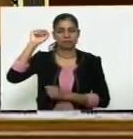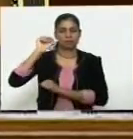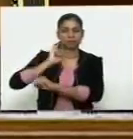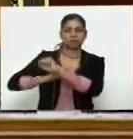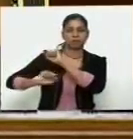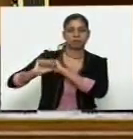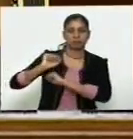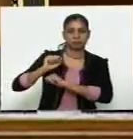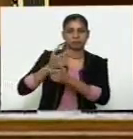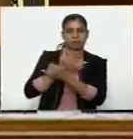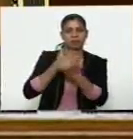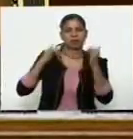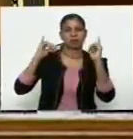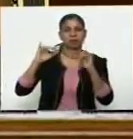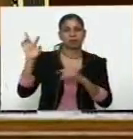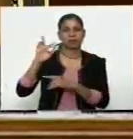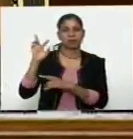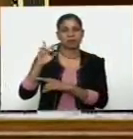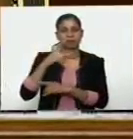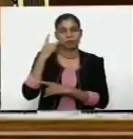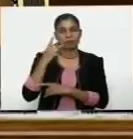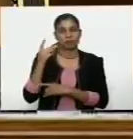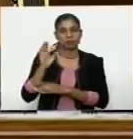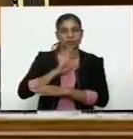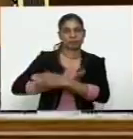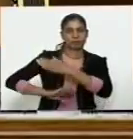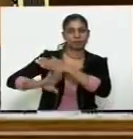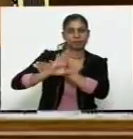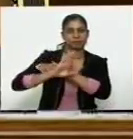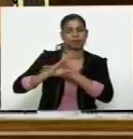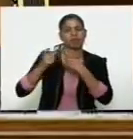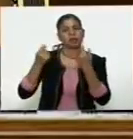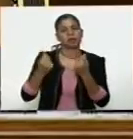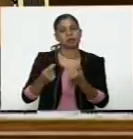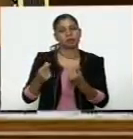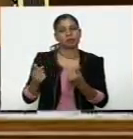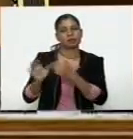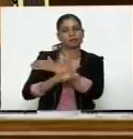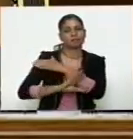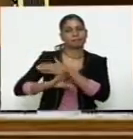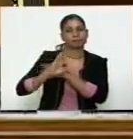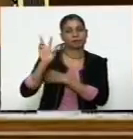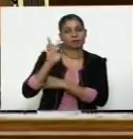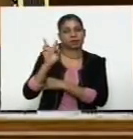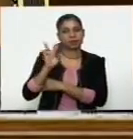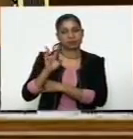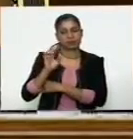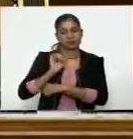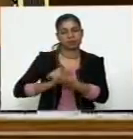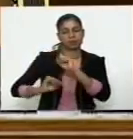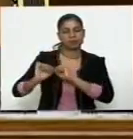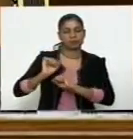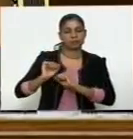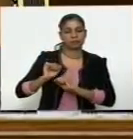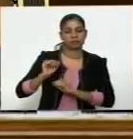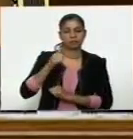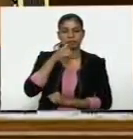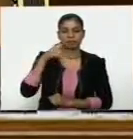de la soberanía política, en defensa de la soberanía económica de Venezuela.